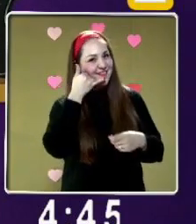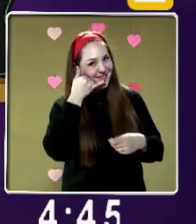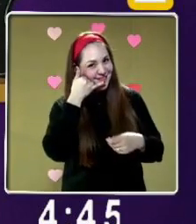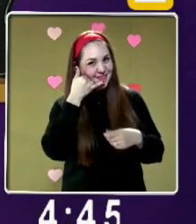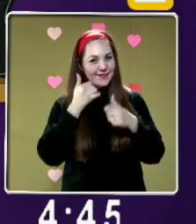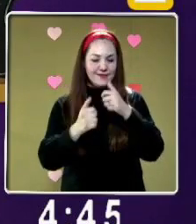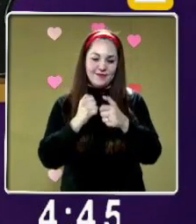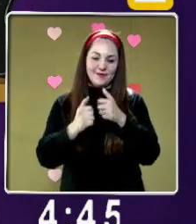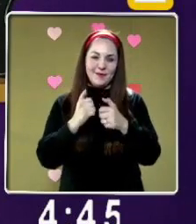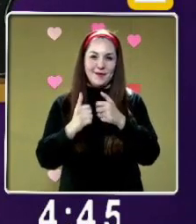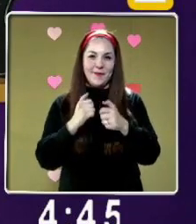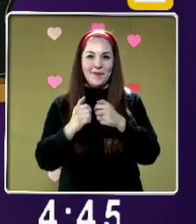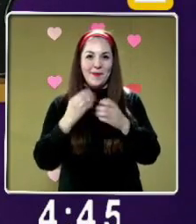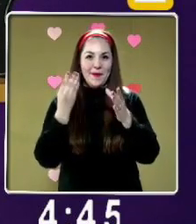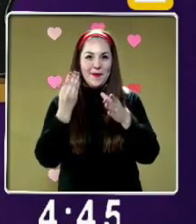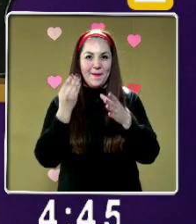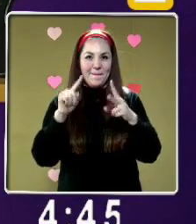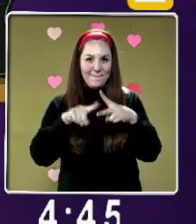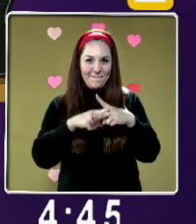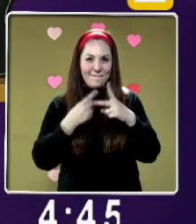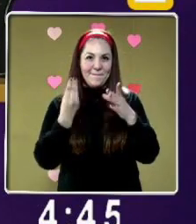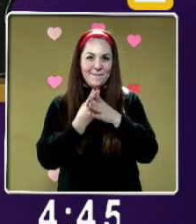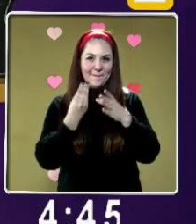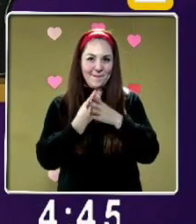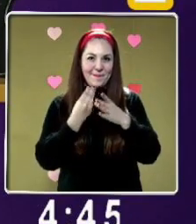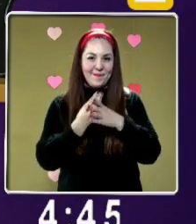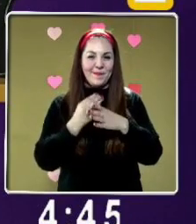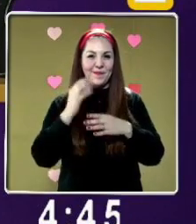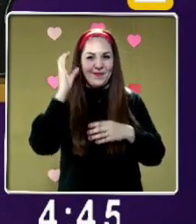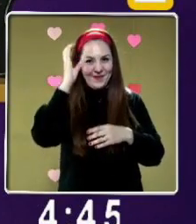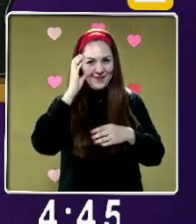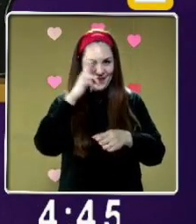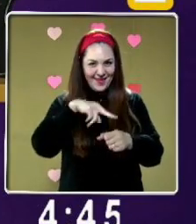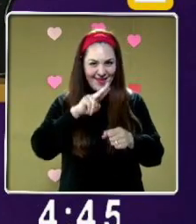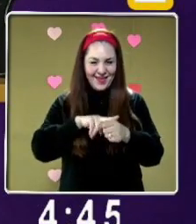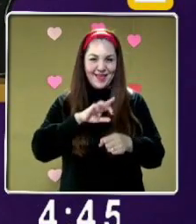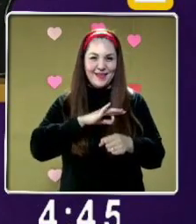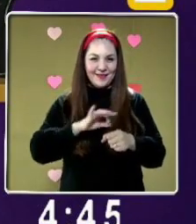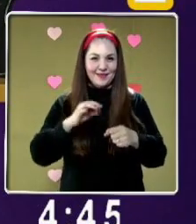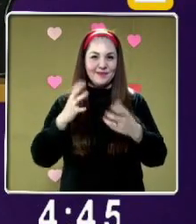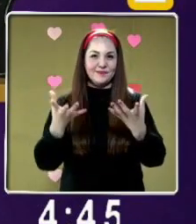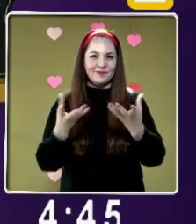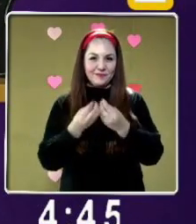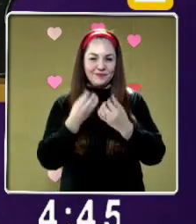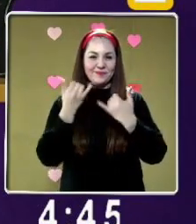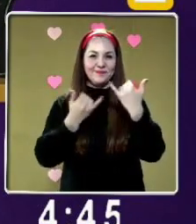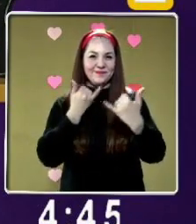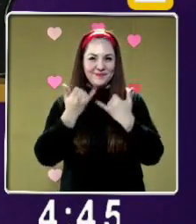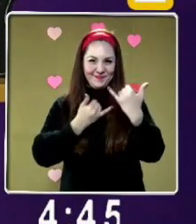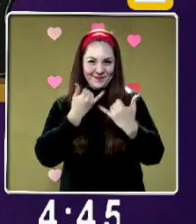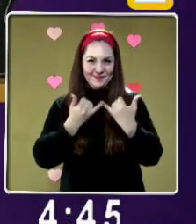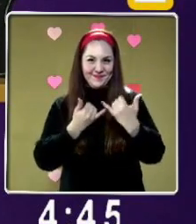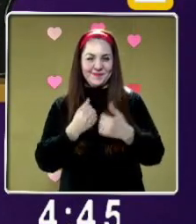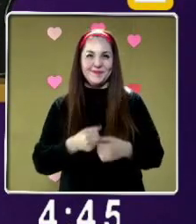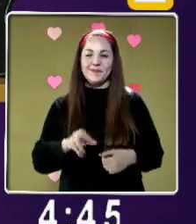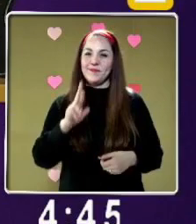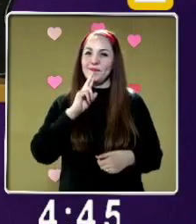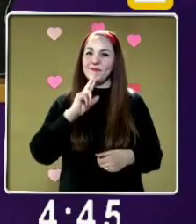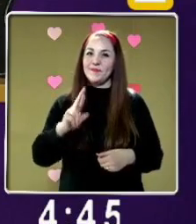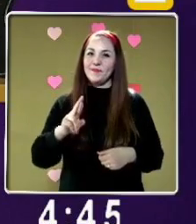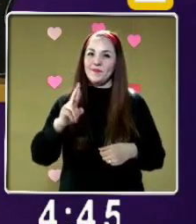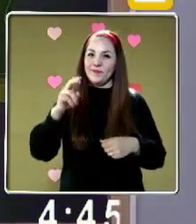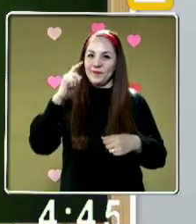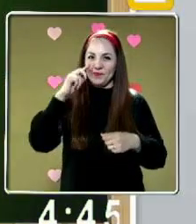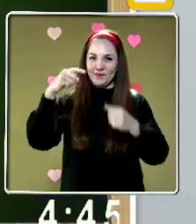para, terminando la clase de ciencias, te puedas incorporar con nosotros. Y bueno, maestra, la respuesta que estaba ahí oculta de cuatro imágenes,